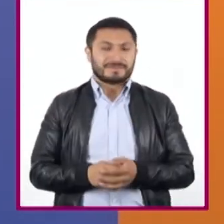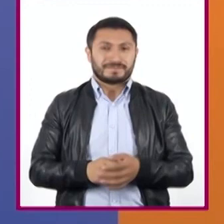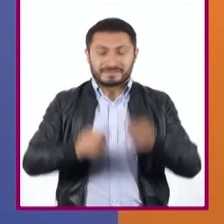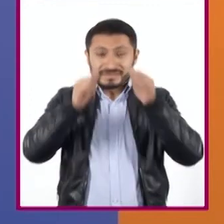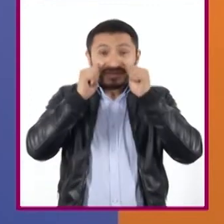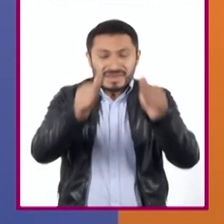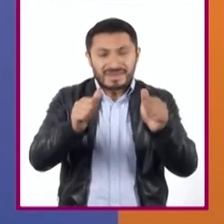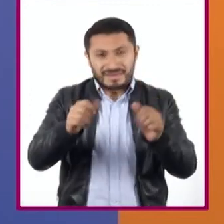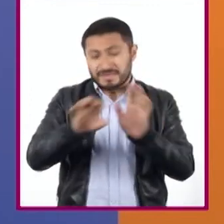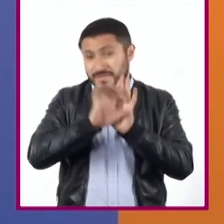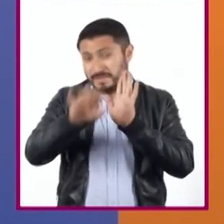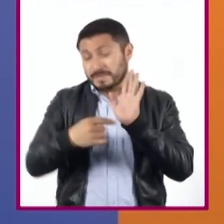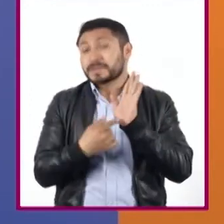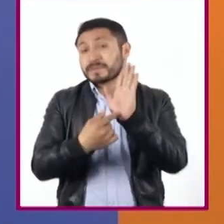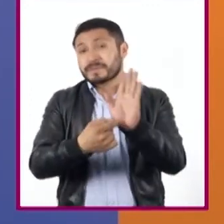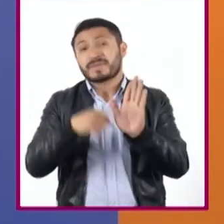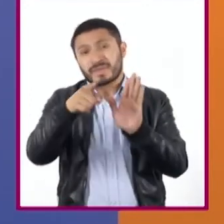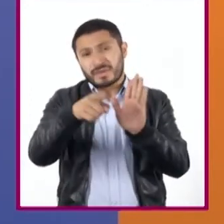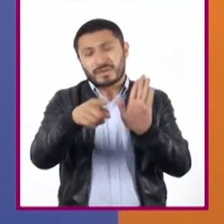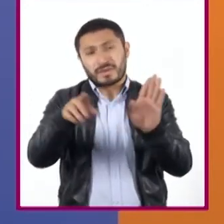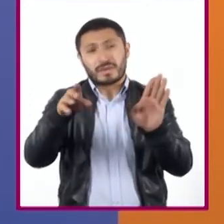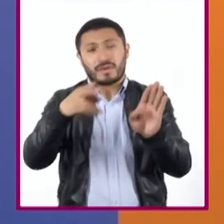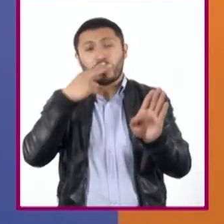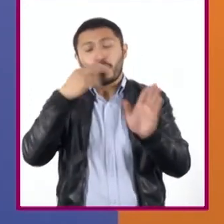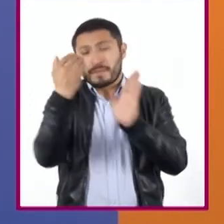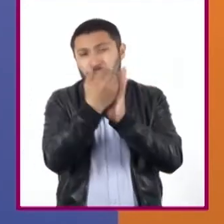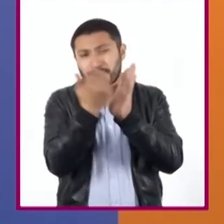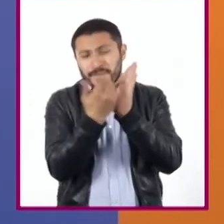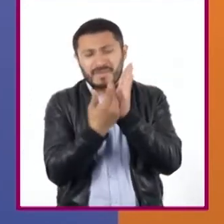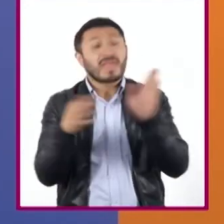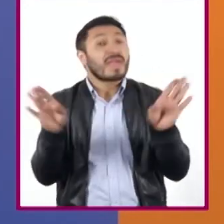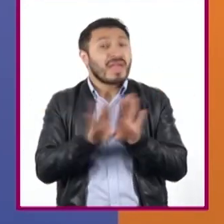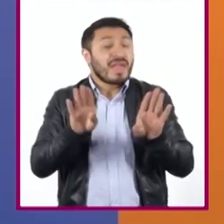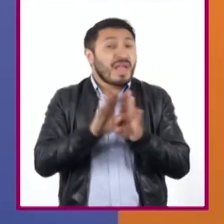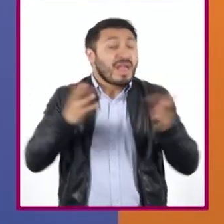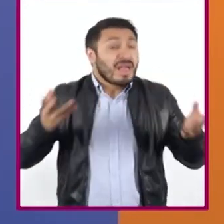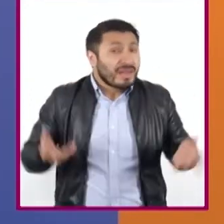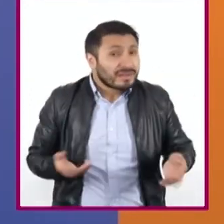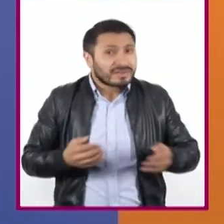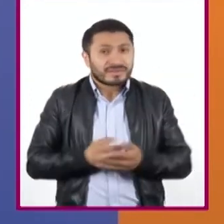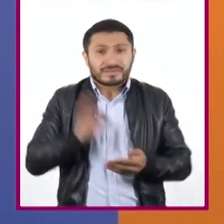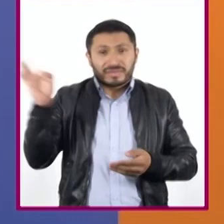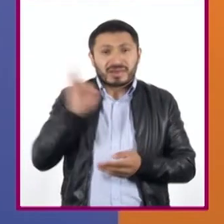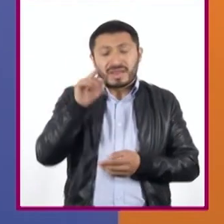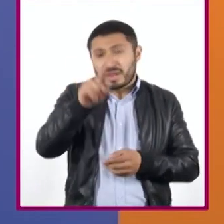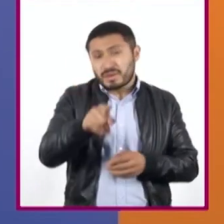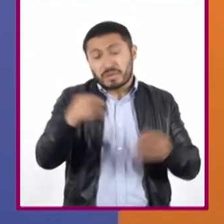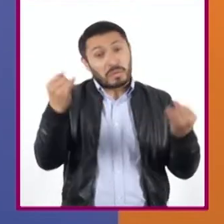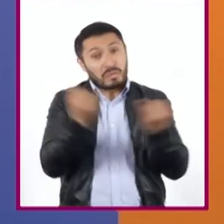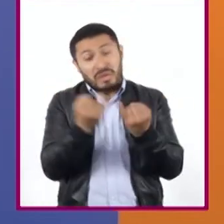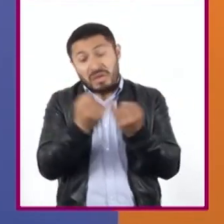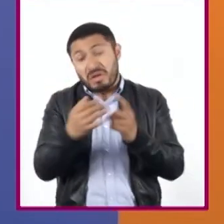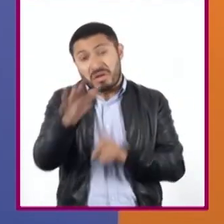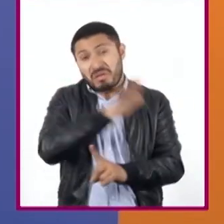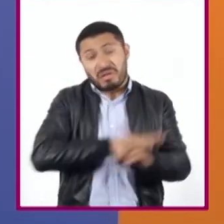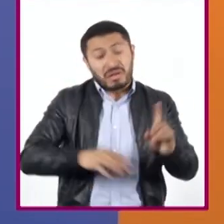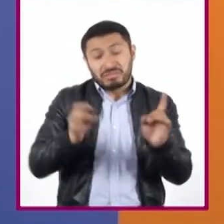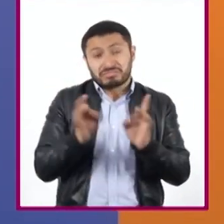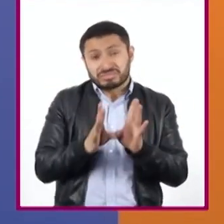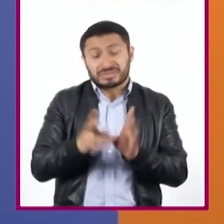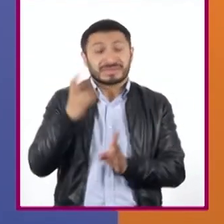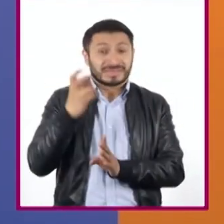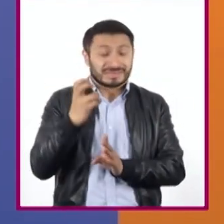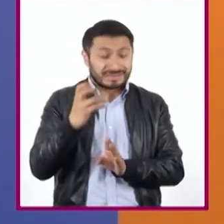y piensen cómo aplicarían los pasos que mencionamos si estuvieran en una situación similar, lo cual